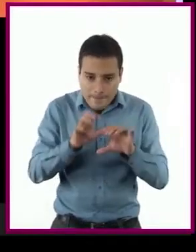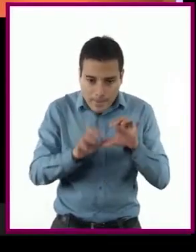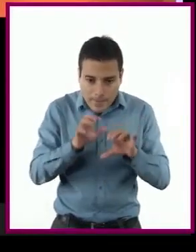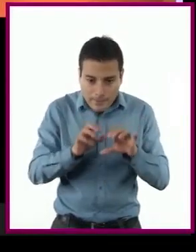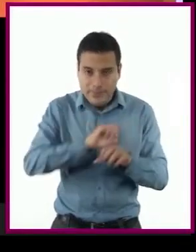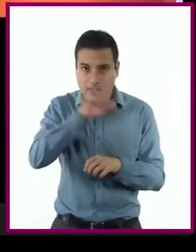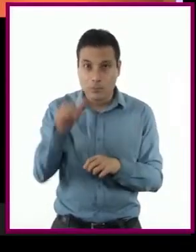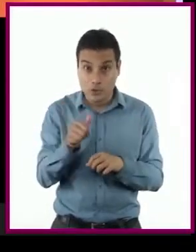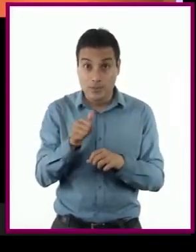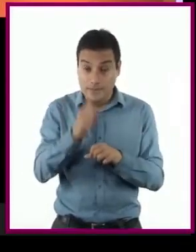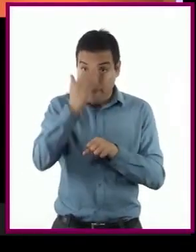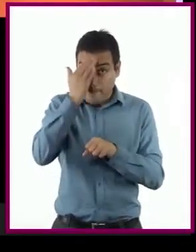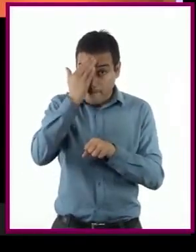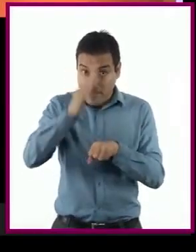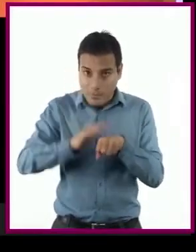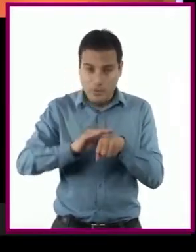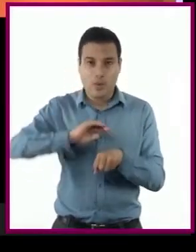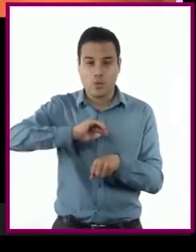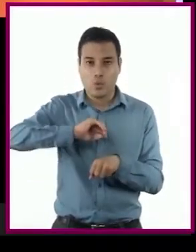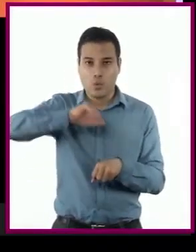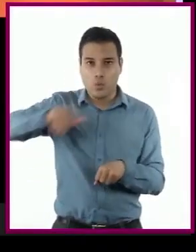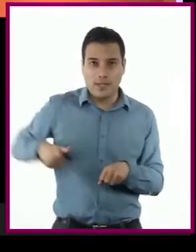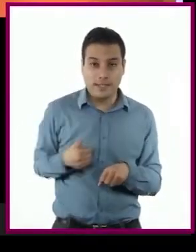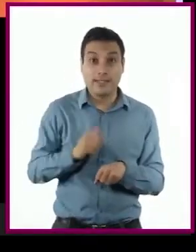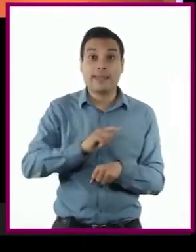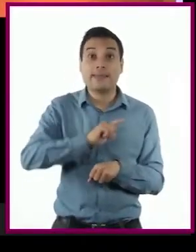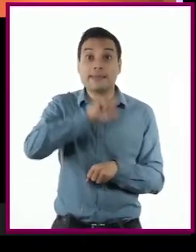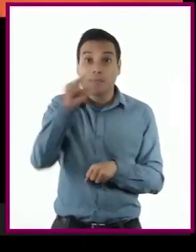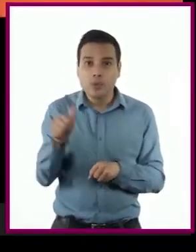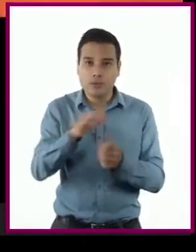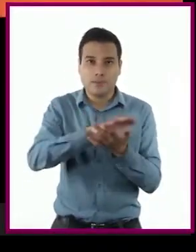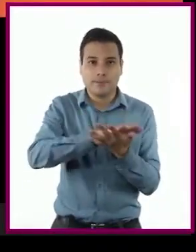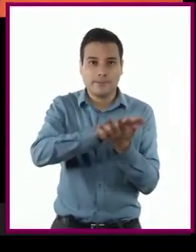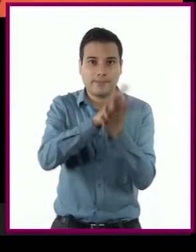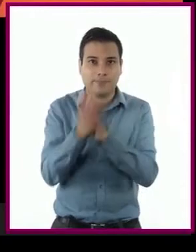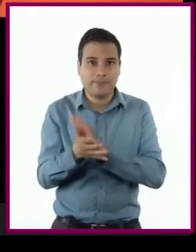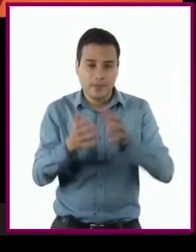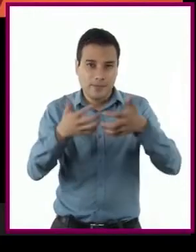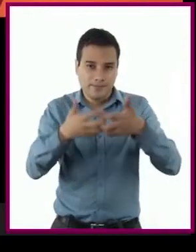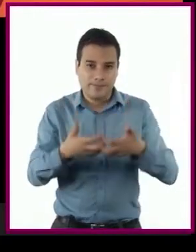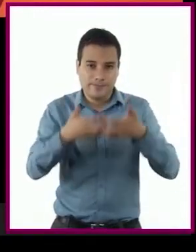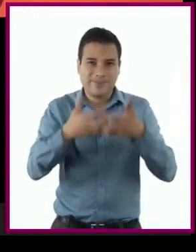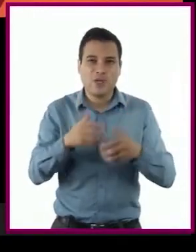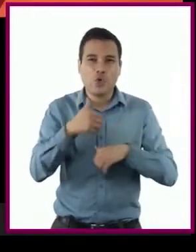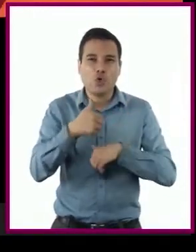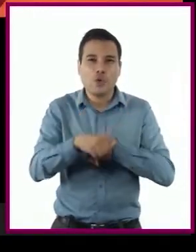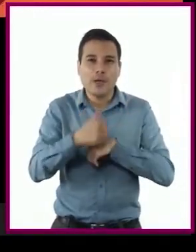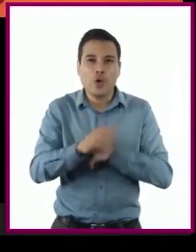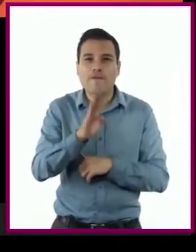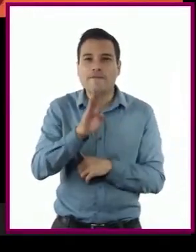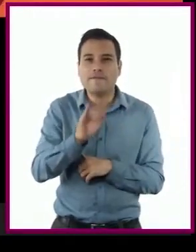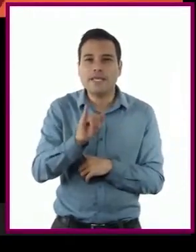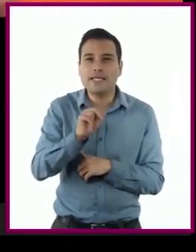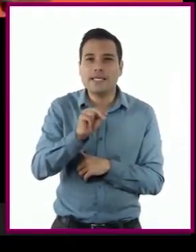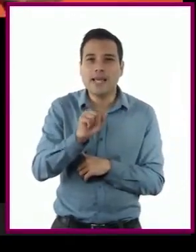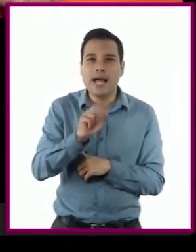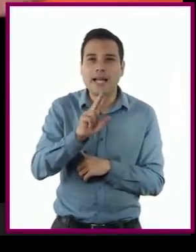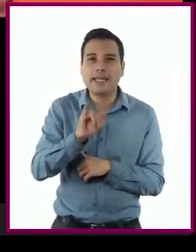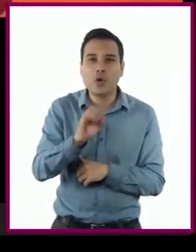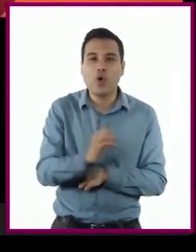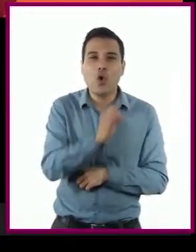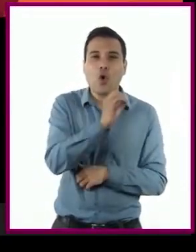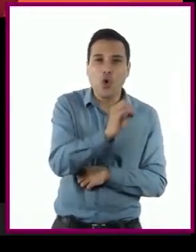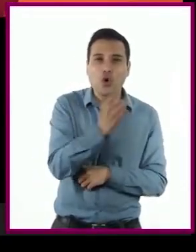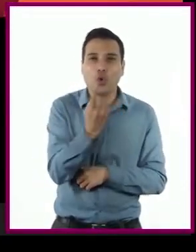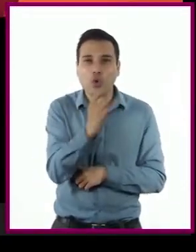de la computadora y traducidas a código máquina o binario. Esto es una secuencia de unos